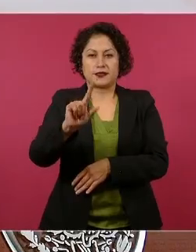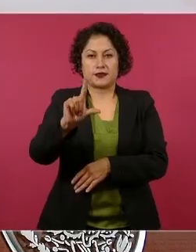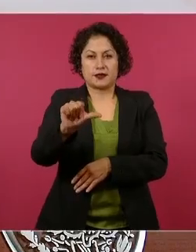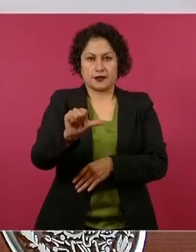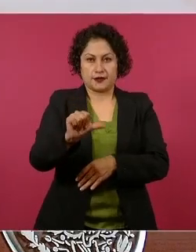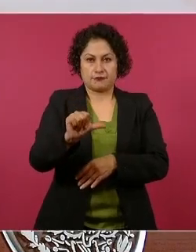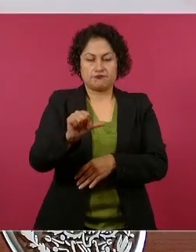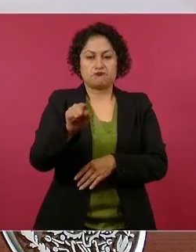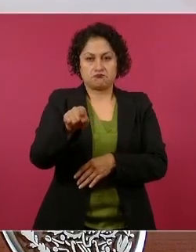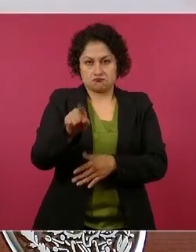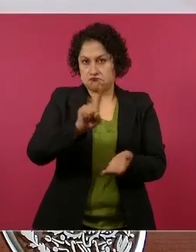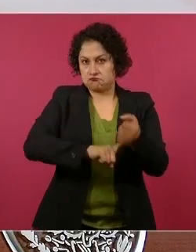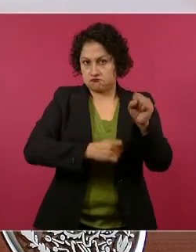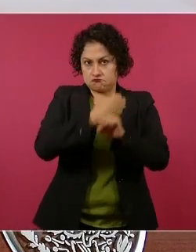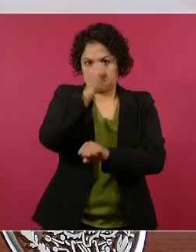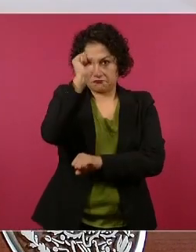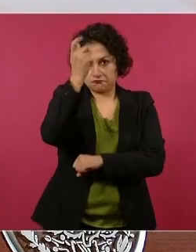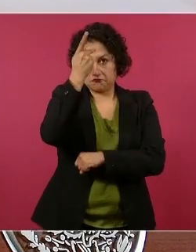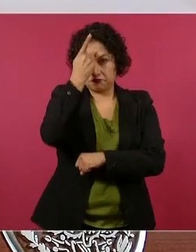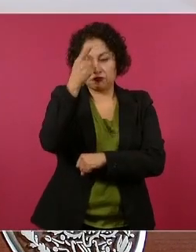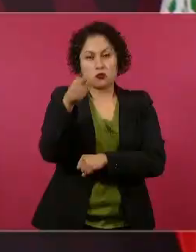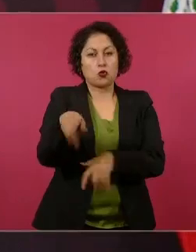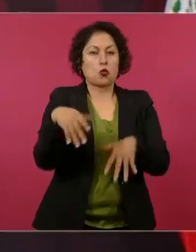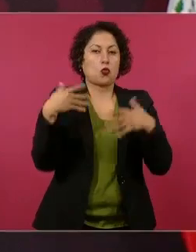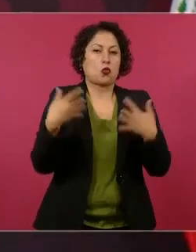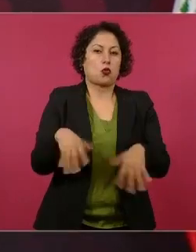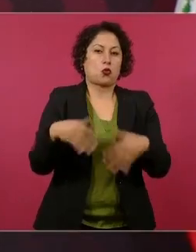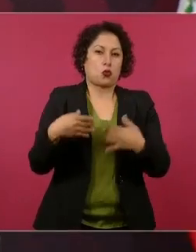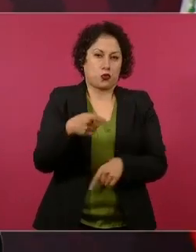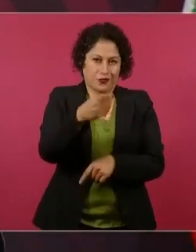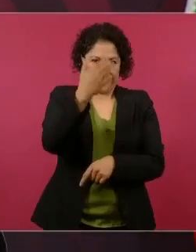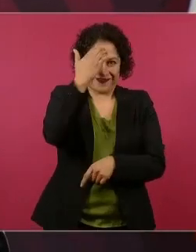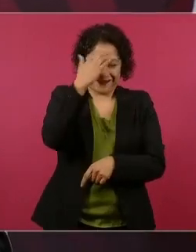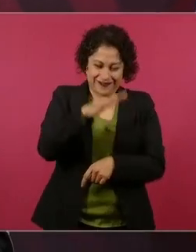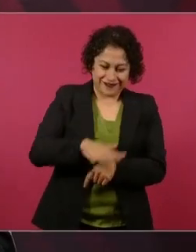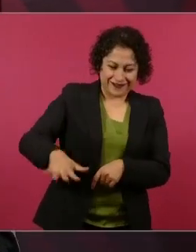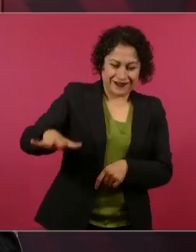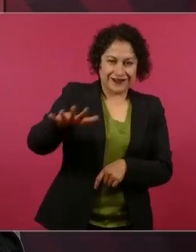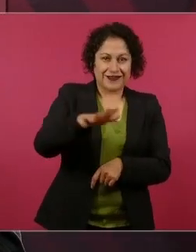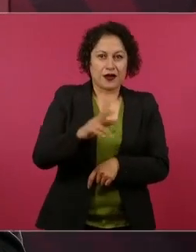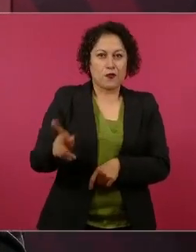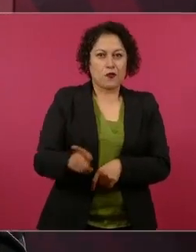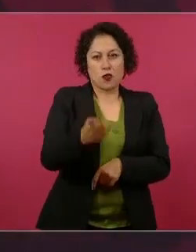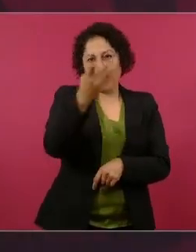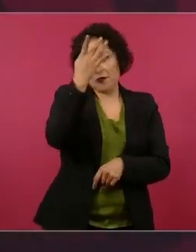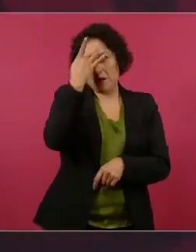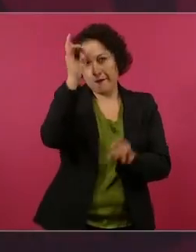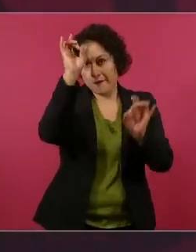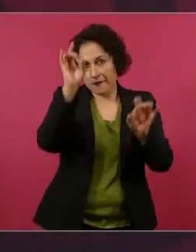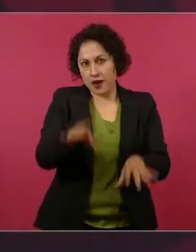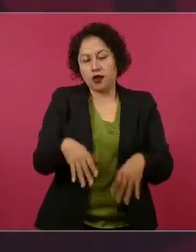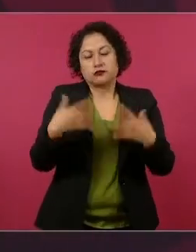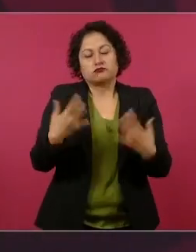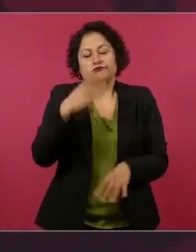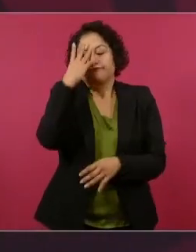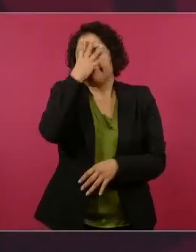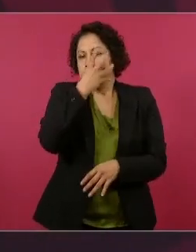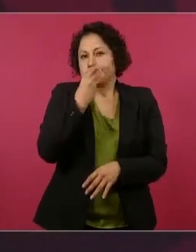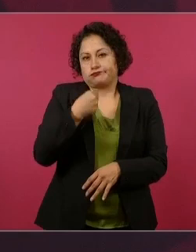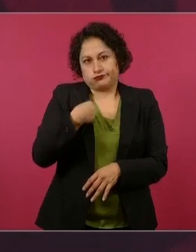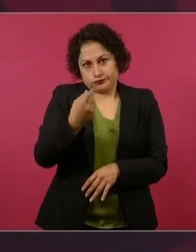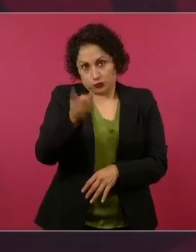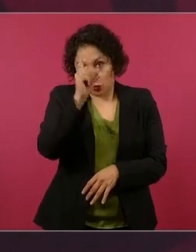San Luis Potosí, ese pueblo mágico, bellísimo, se los recomiendo, y que